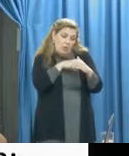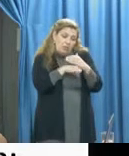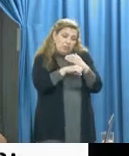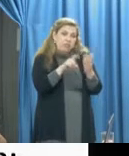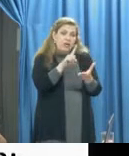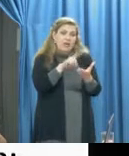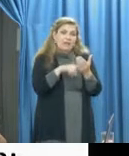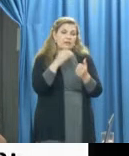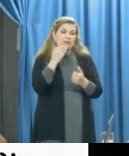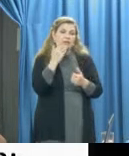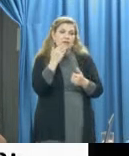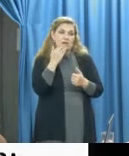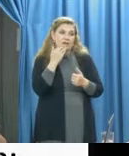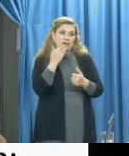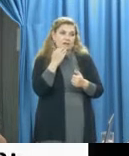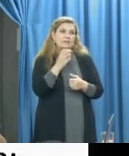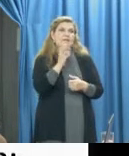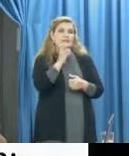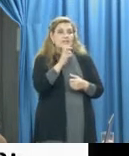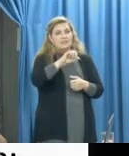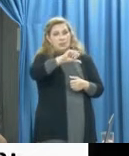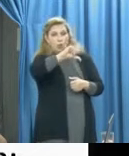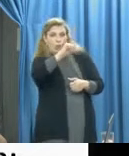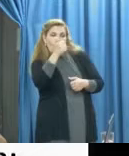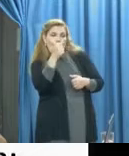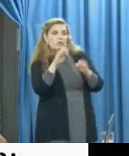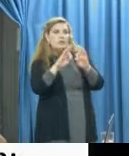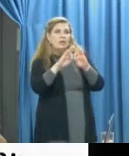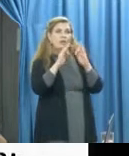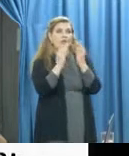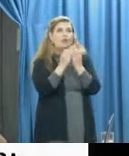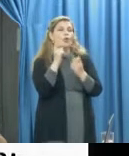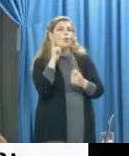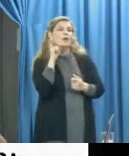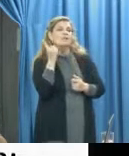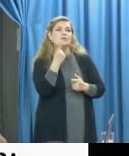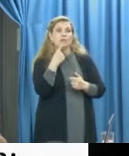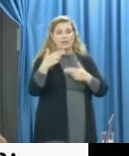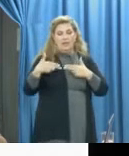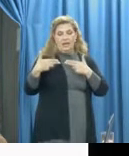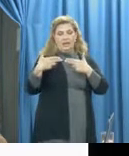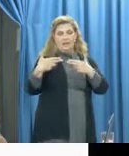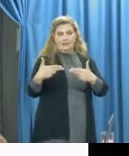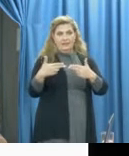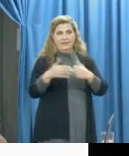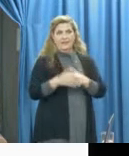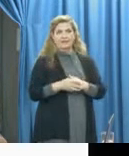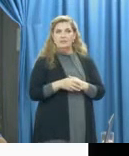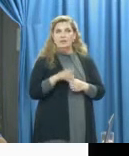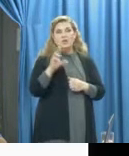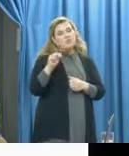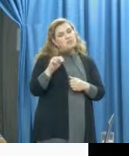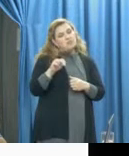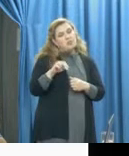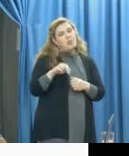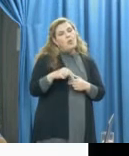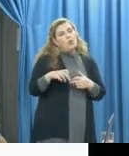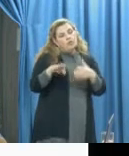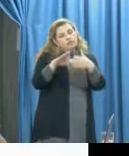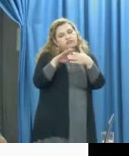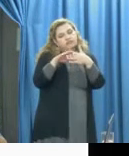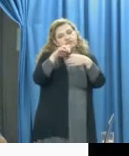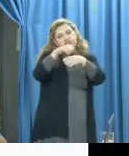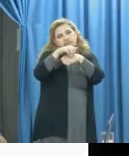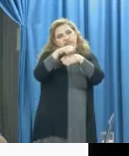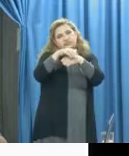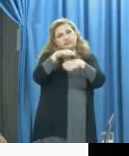otra característica. Entonces, estas son otras formas de sordera hereditaria, no tan frecuentes. Dentro